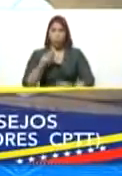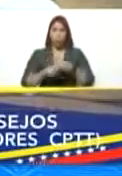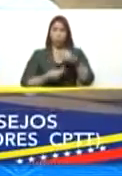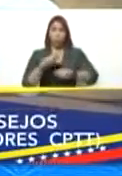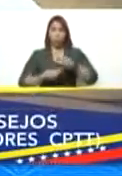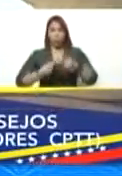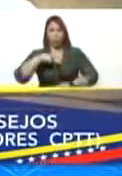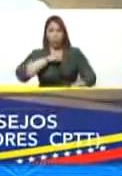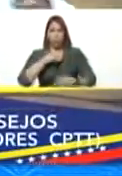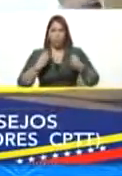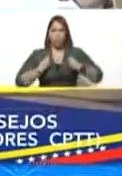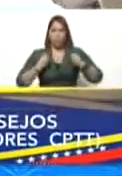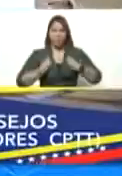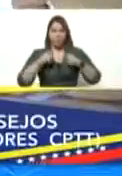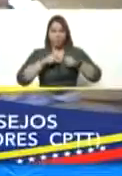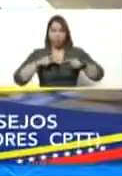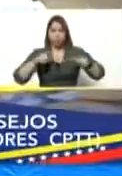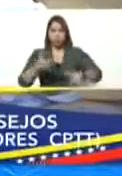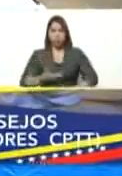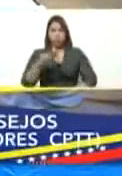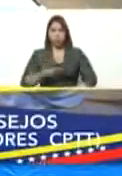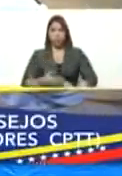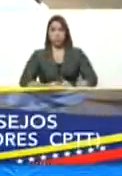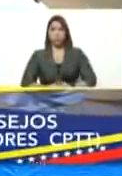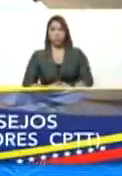en nuestra vida, en nuestro espacio vital,